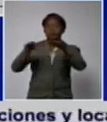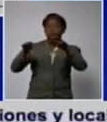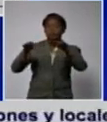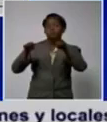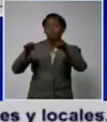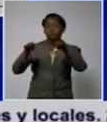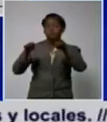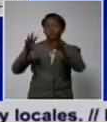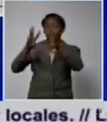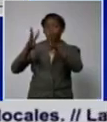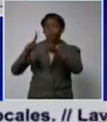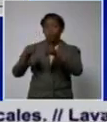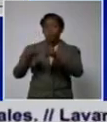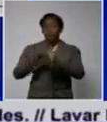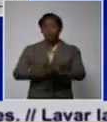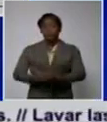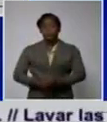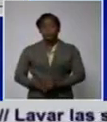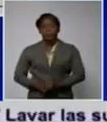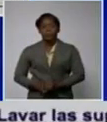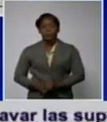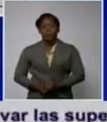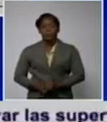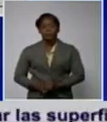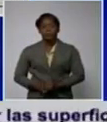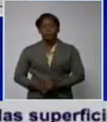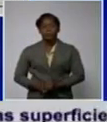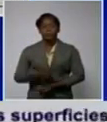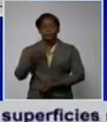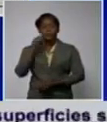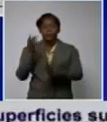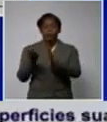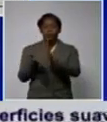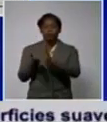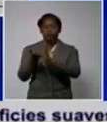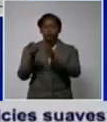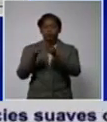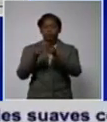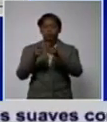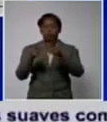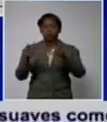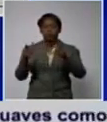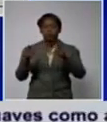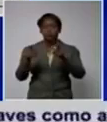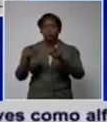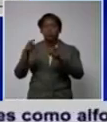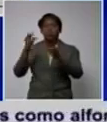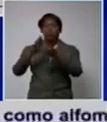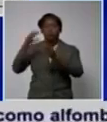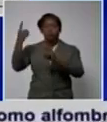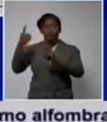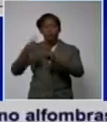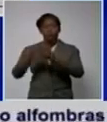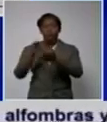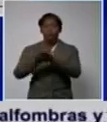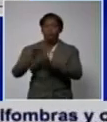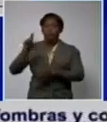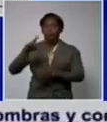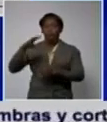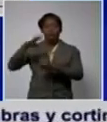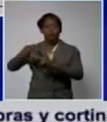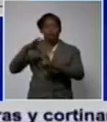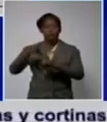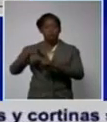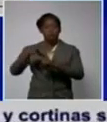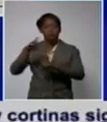número de casos, y la más elevada, Guanajay, Mariel, San Cristóbal, Candelaria y